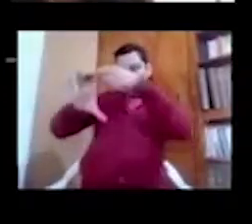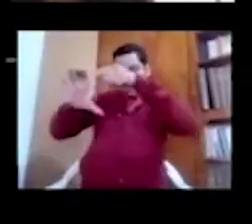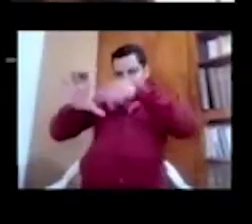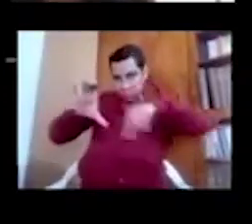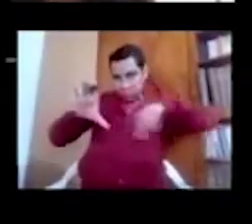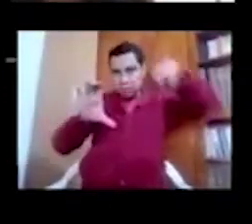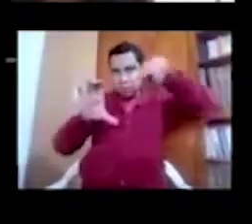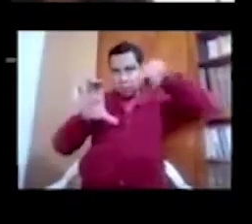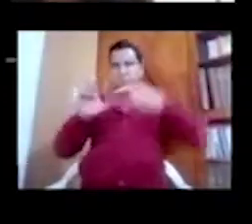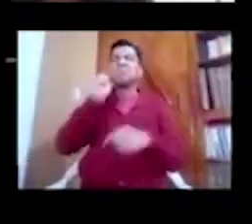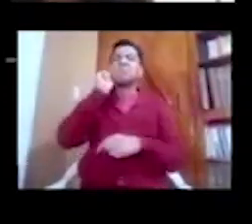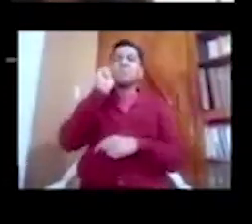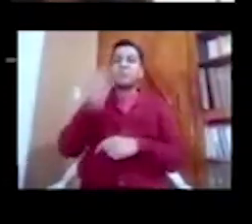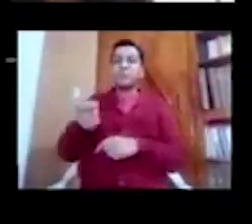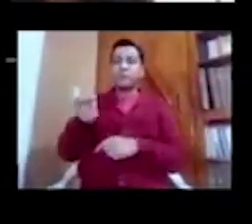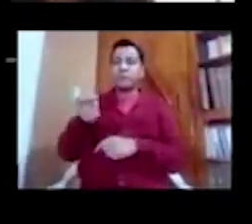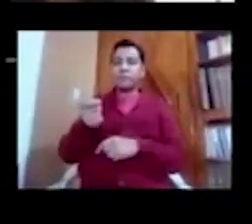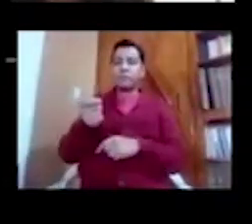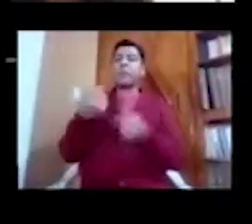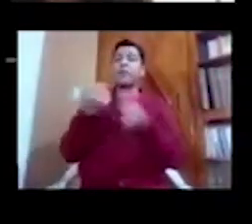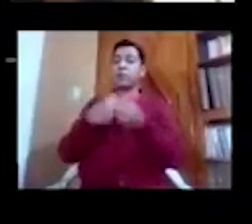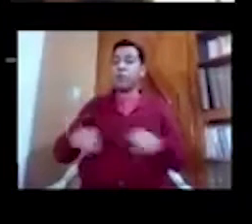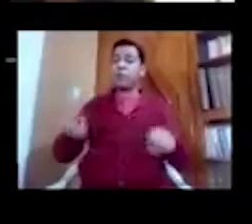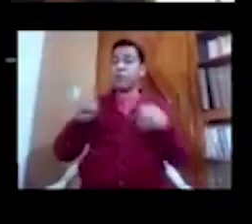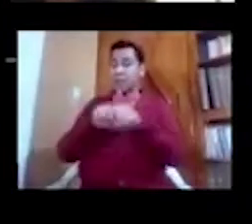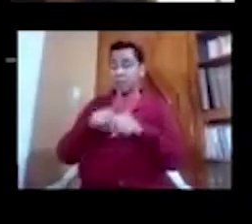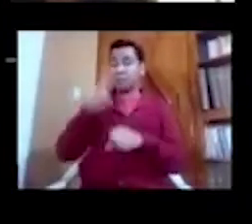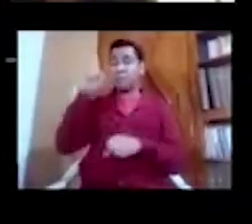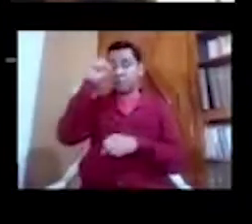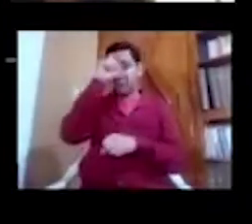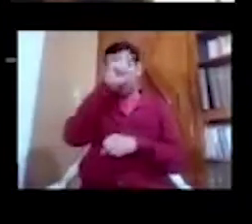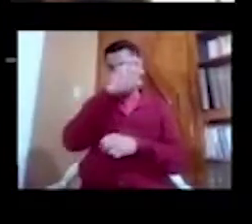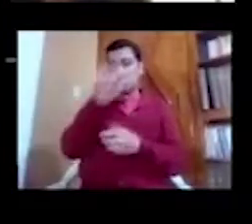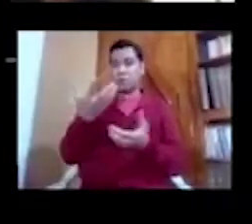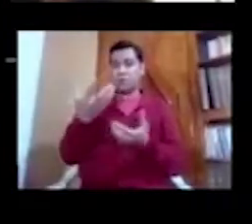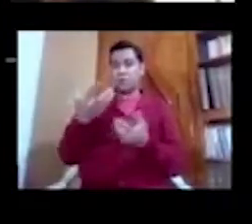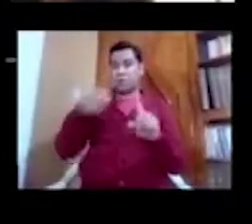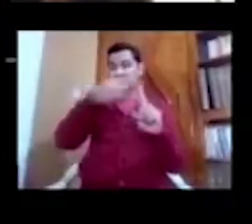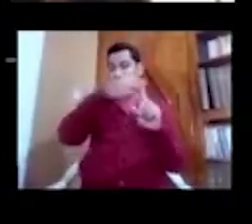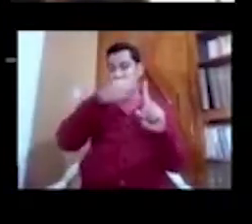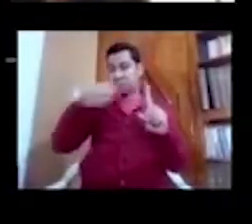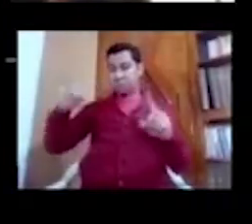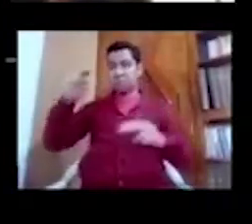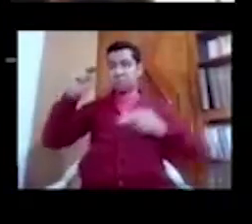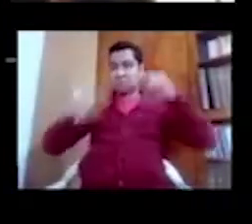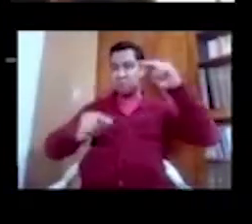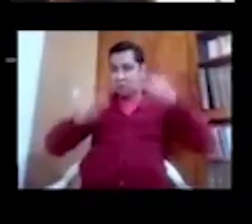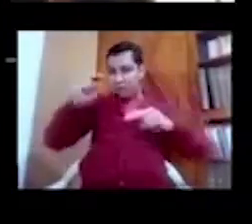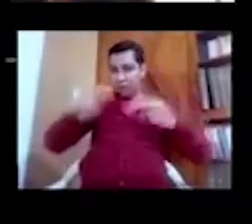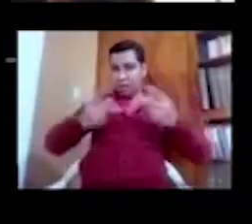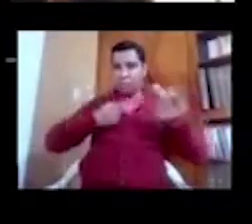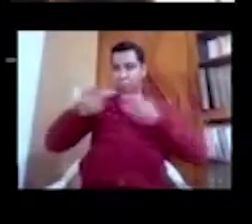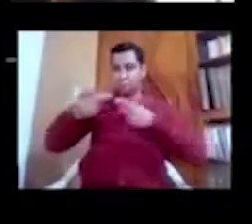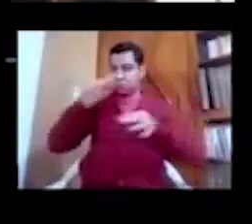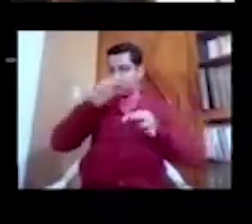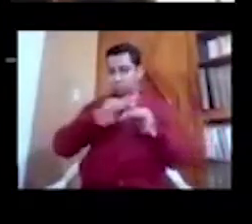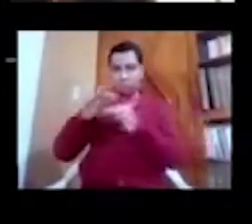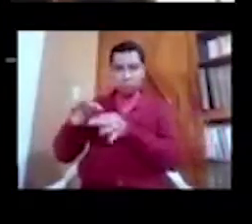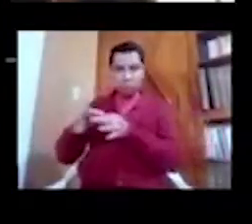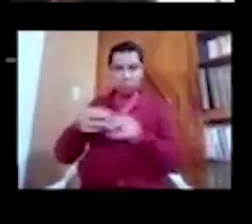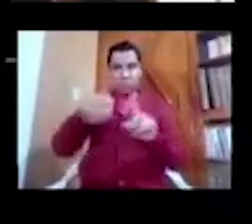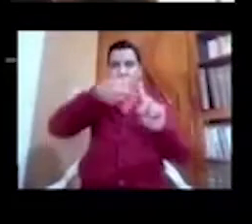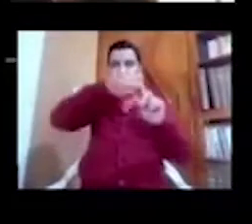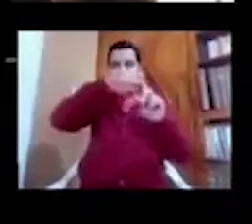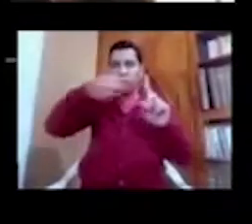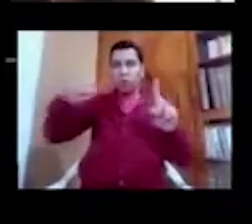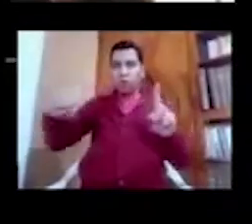Estamos hablando de que son sociedades muy complejas, muy estandarizadas, estructuradas, donde están las